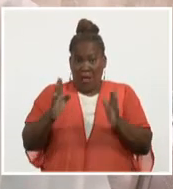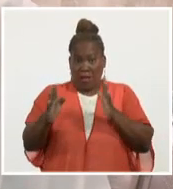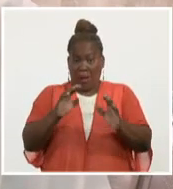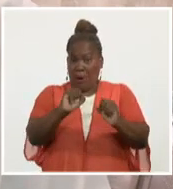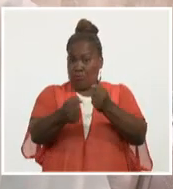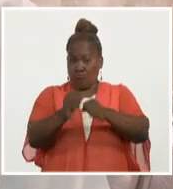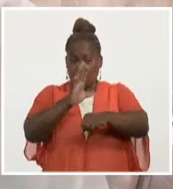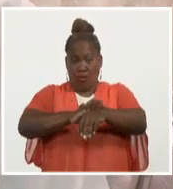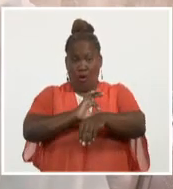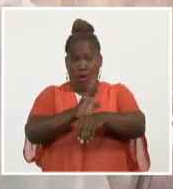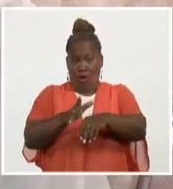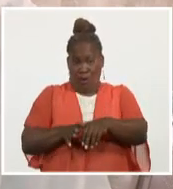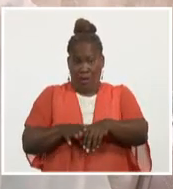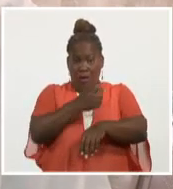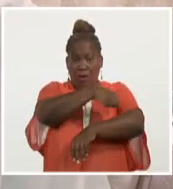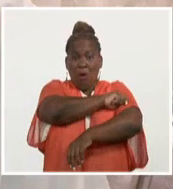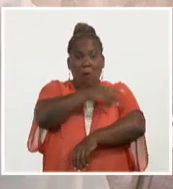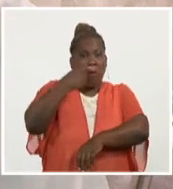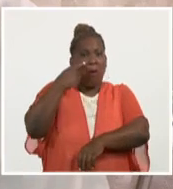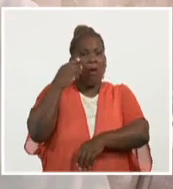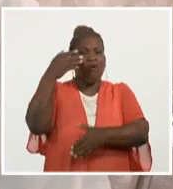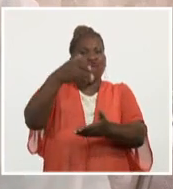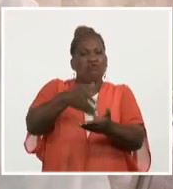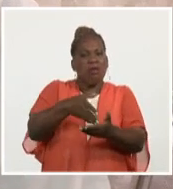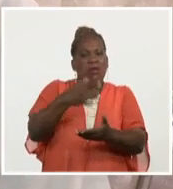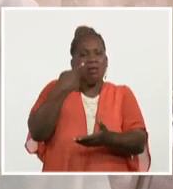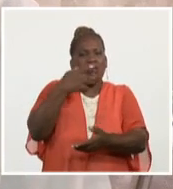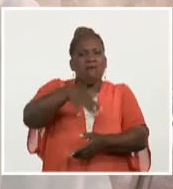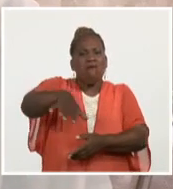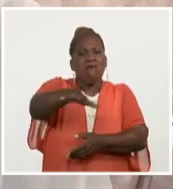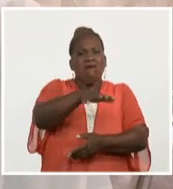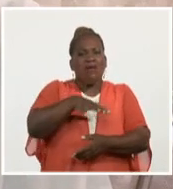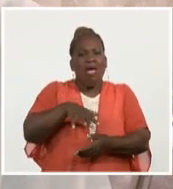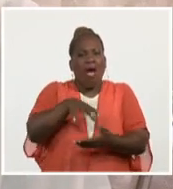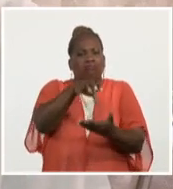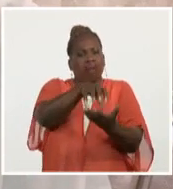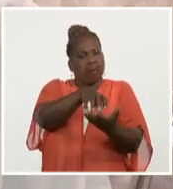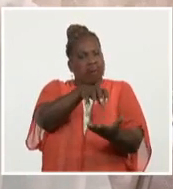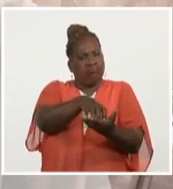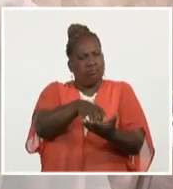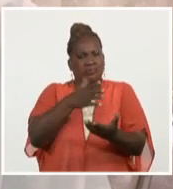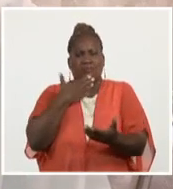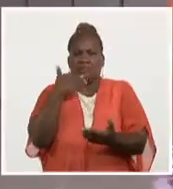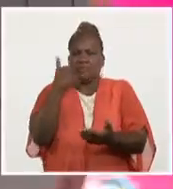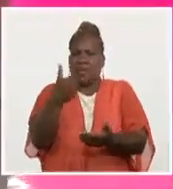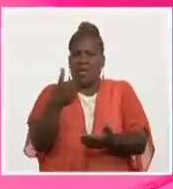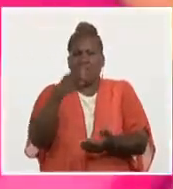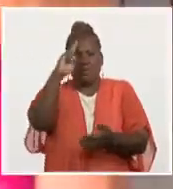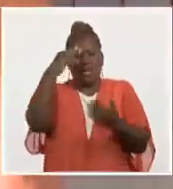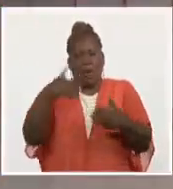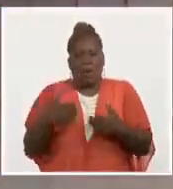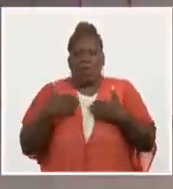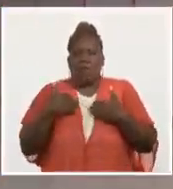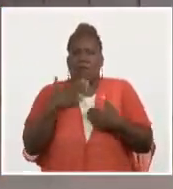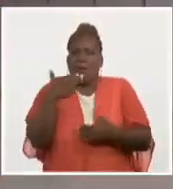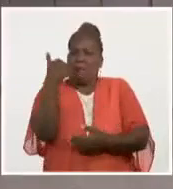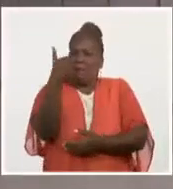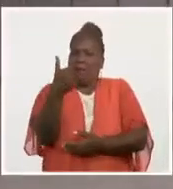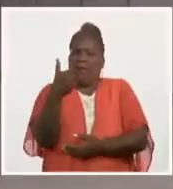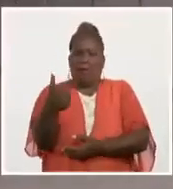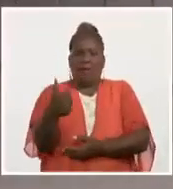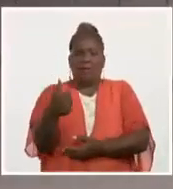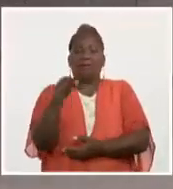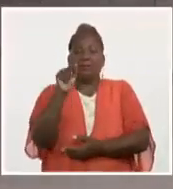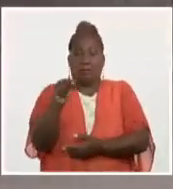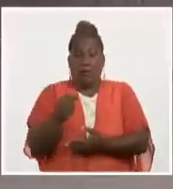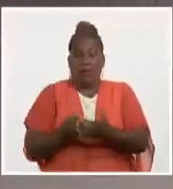encuentre en este hospital un sitio oportuno para conservar y mejorar su estado de salud. La Dependiente,